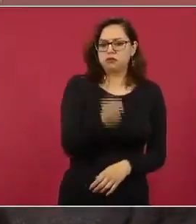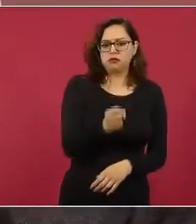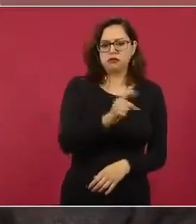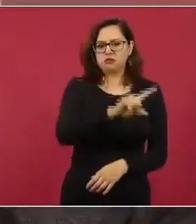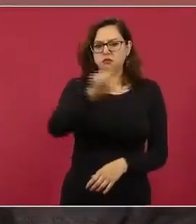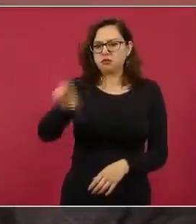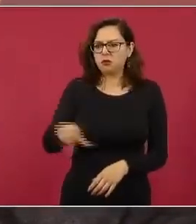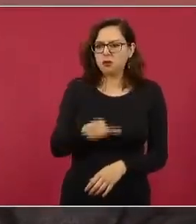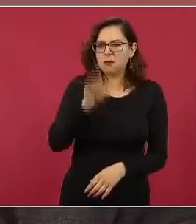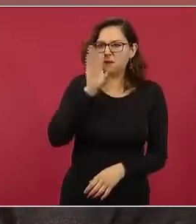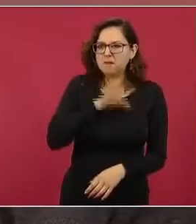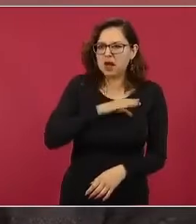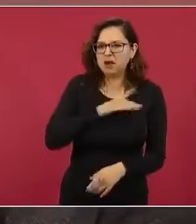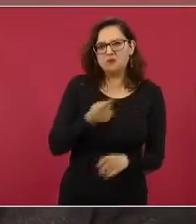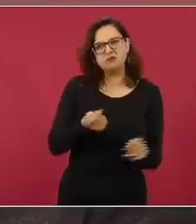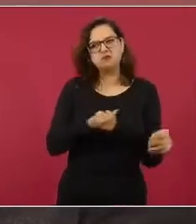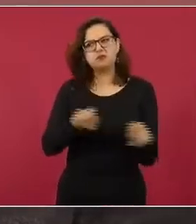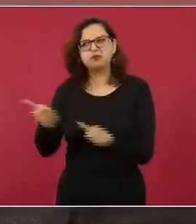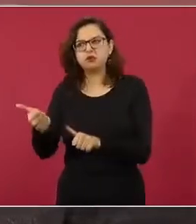Entonces,